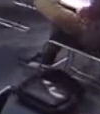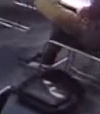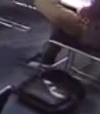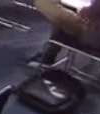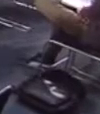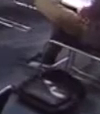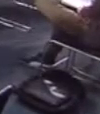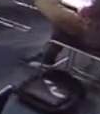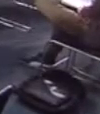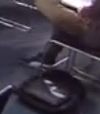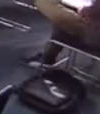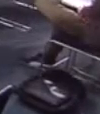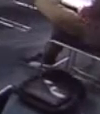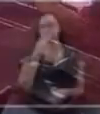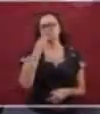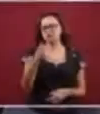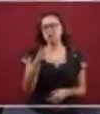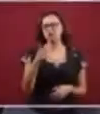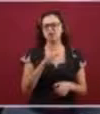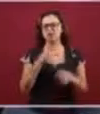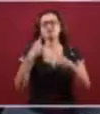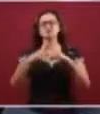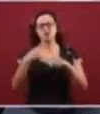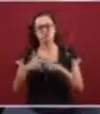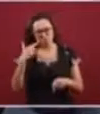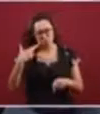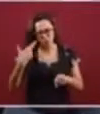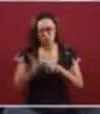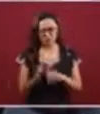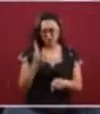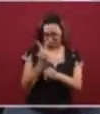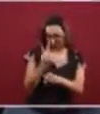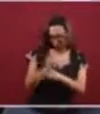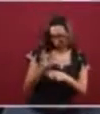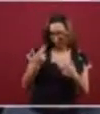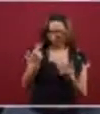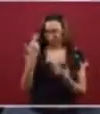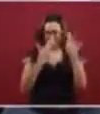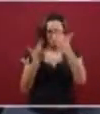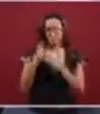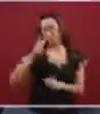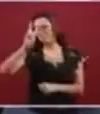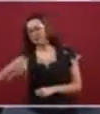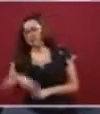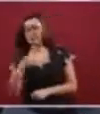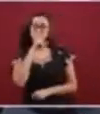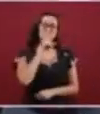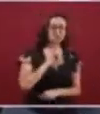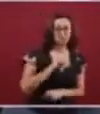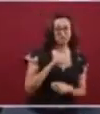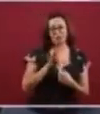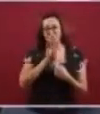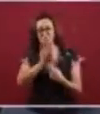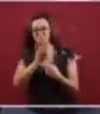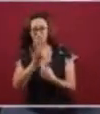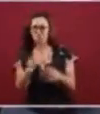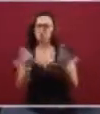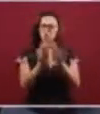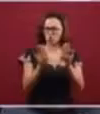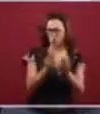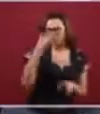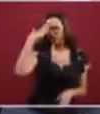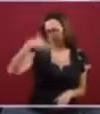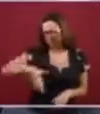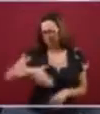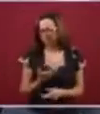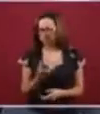los criterios para revisar información y si tú te estás asumiendo como juez de los medios de comunicación para saber qué es cierto y qué no es cierto lo que se